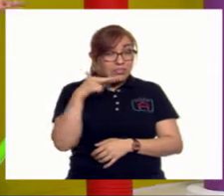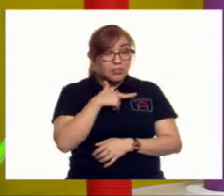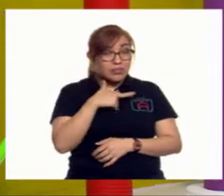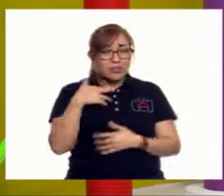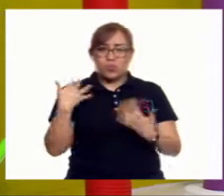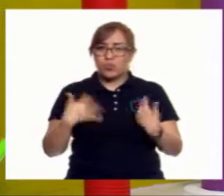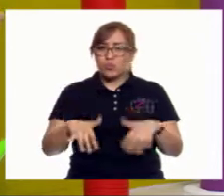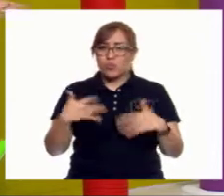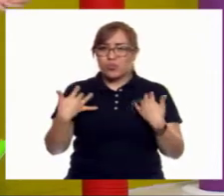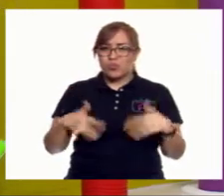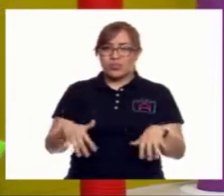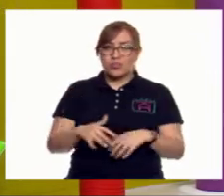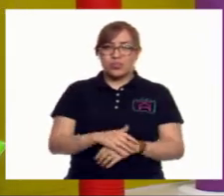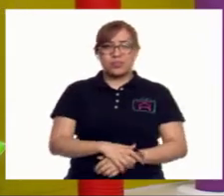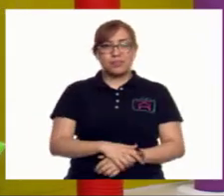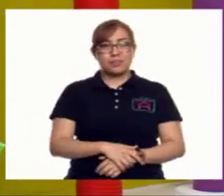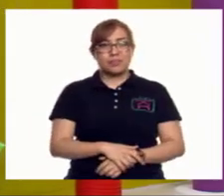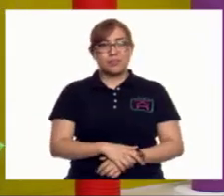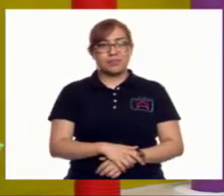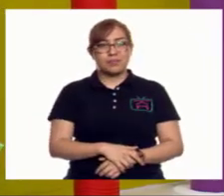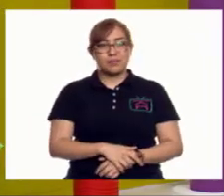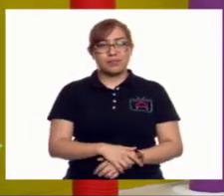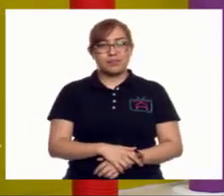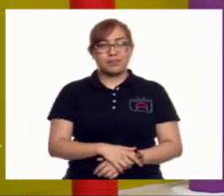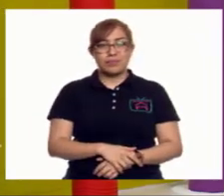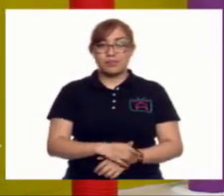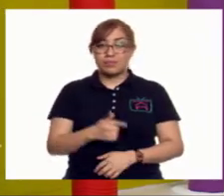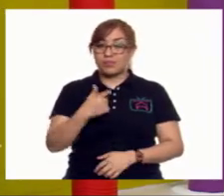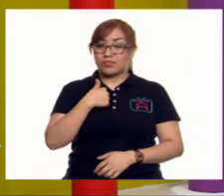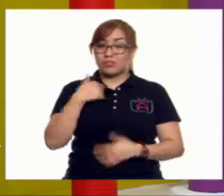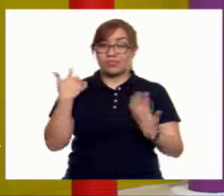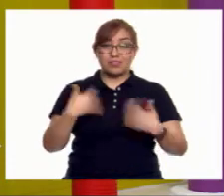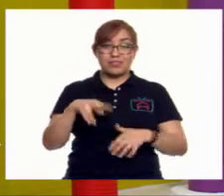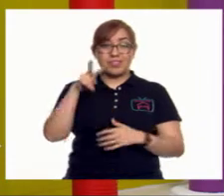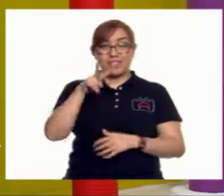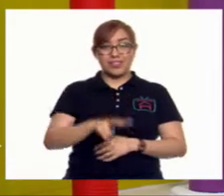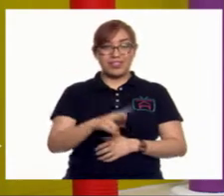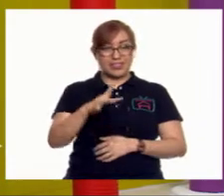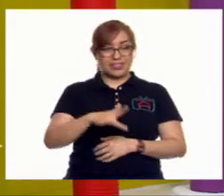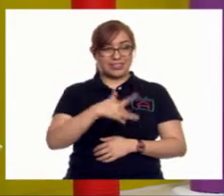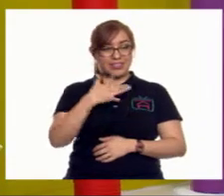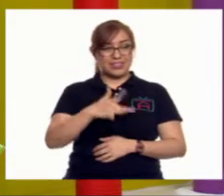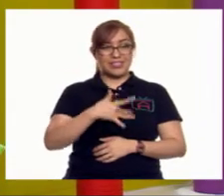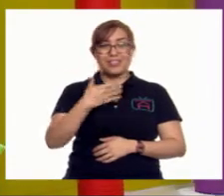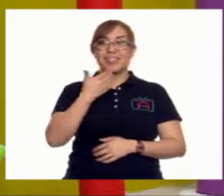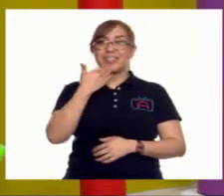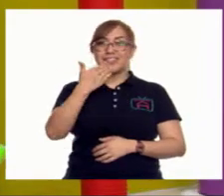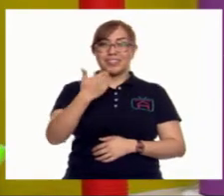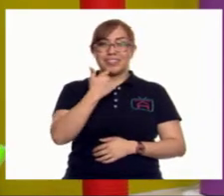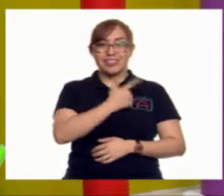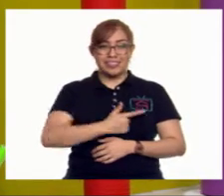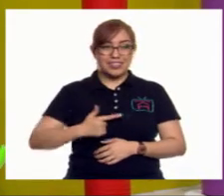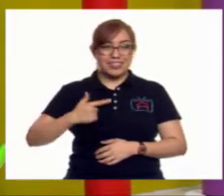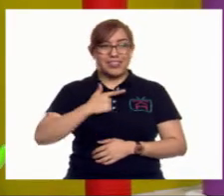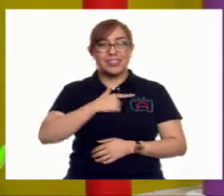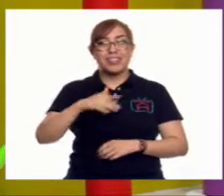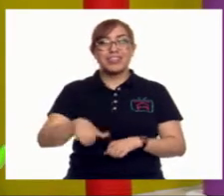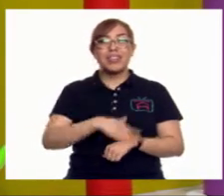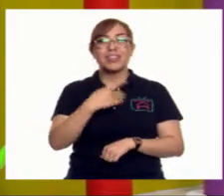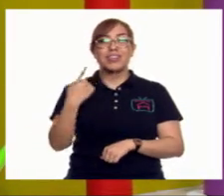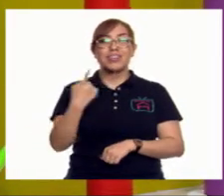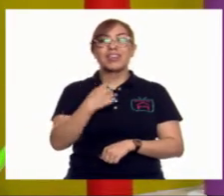¡Qué barbaridad! Bueno, mi alter ego y yo estamos plenamente satisfechos por la reunión